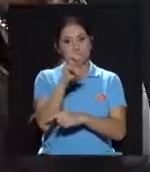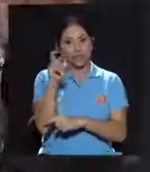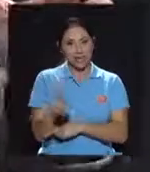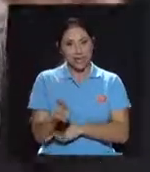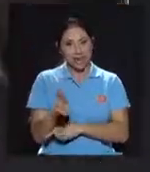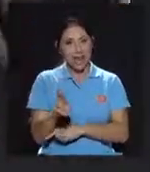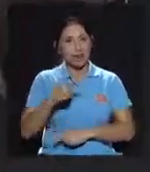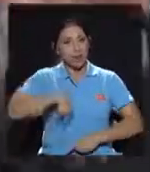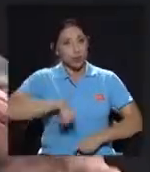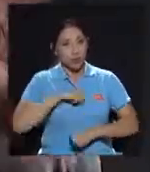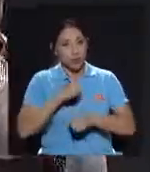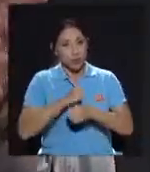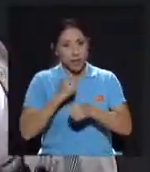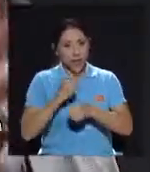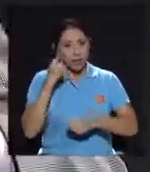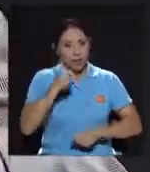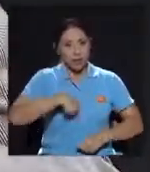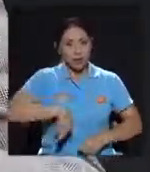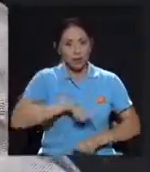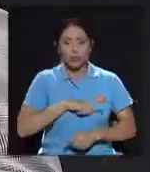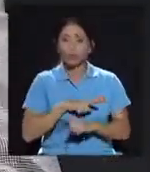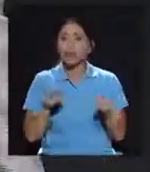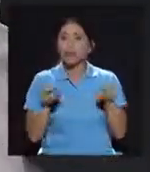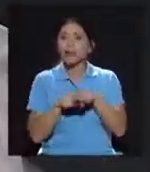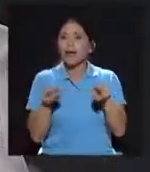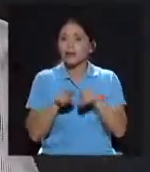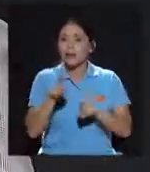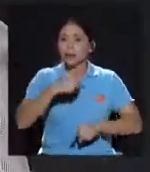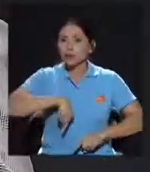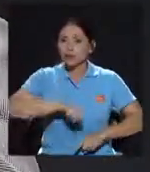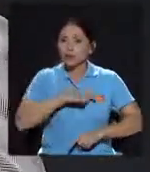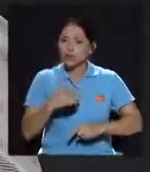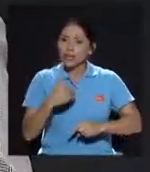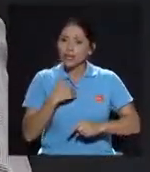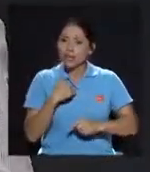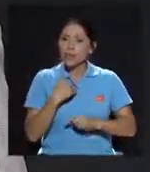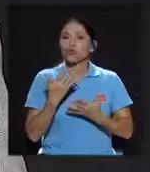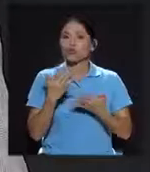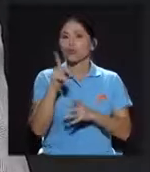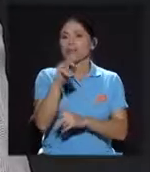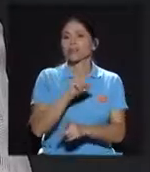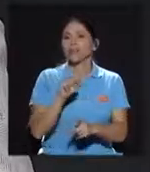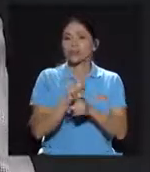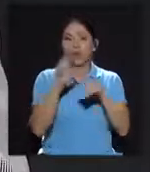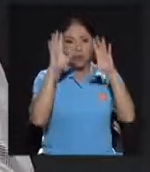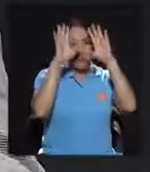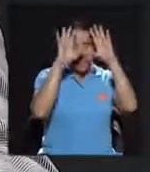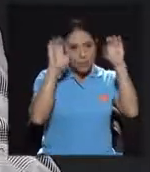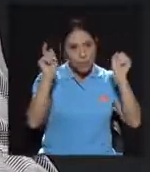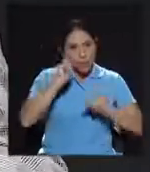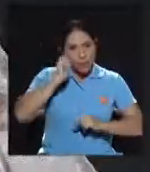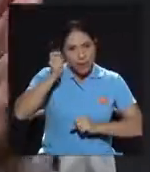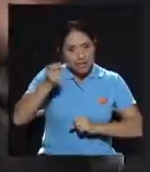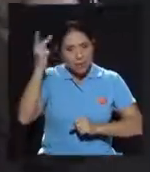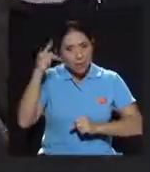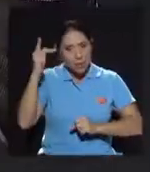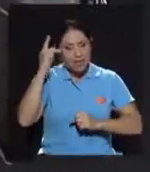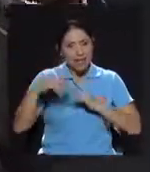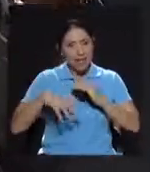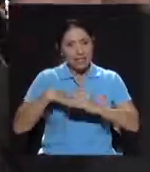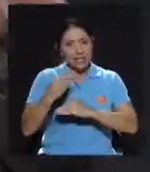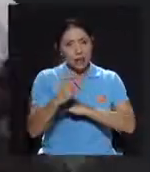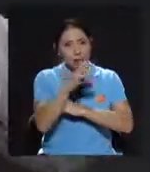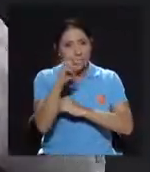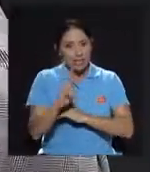también tenemos verdad unos pilares muy claros donde la diplomacia y la política exterior costarricense está perfectamente alineada